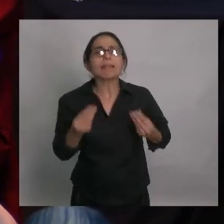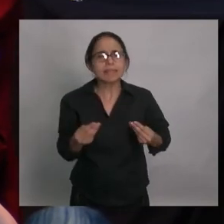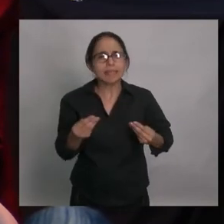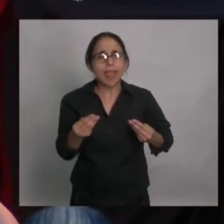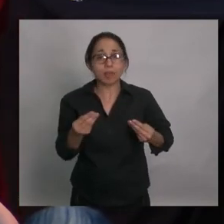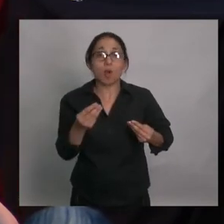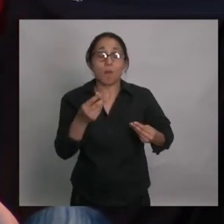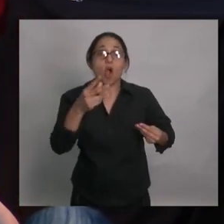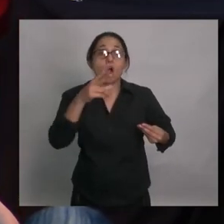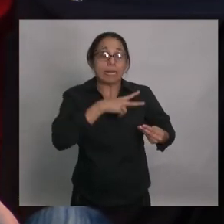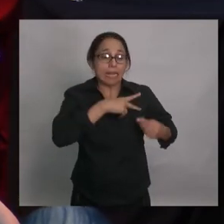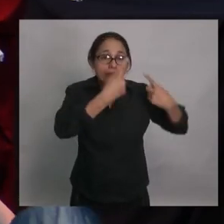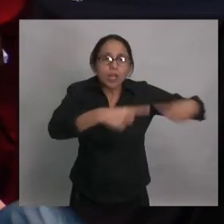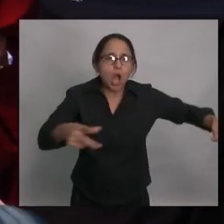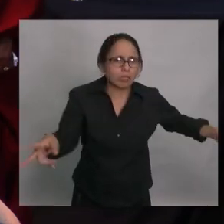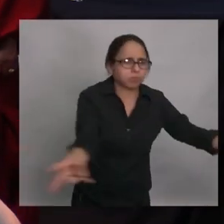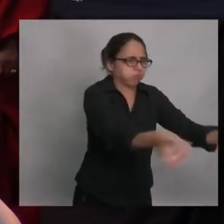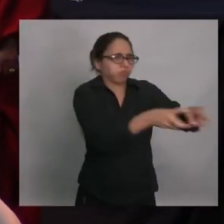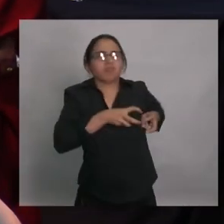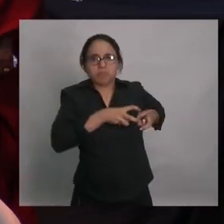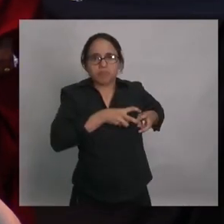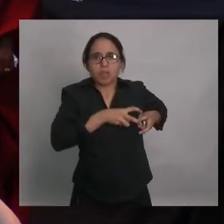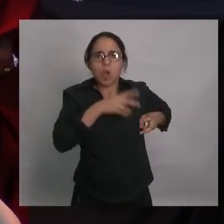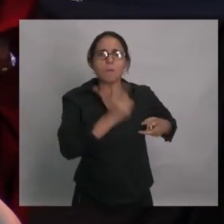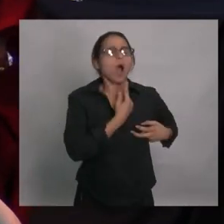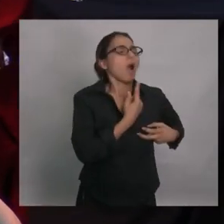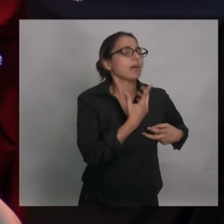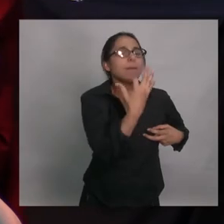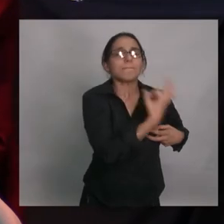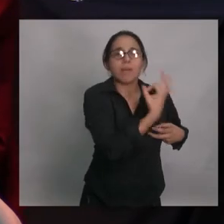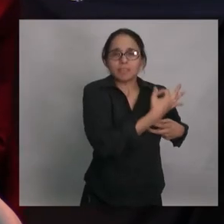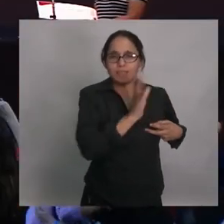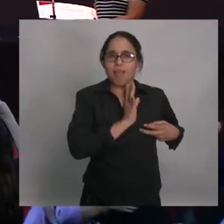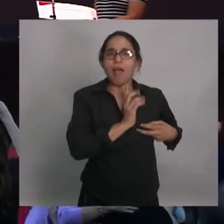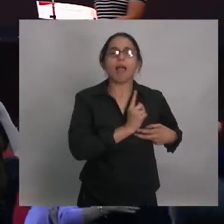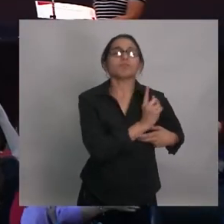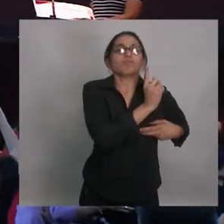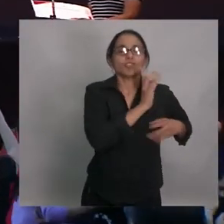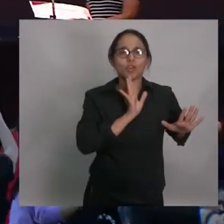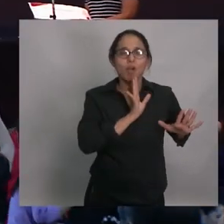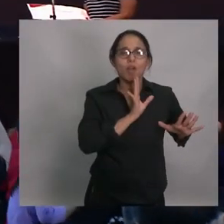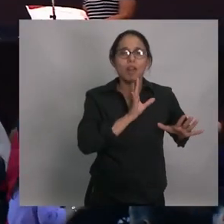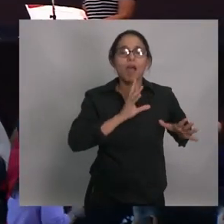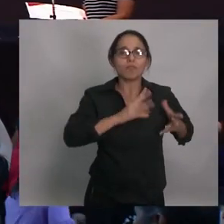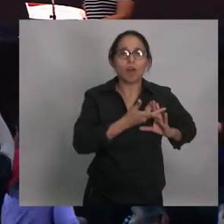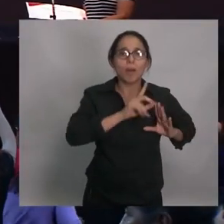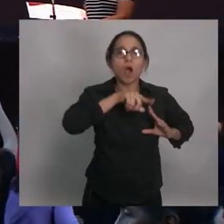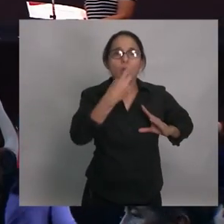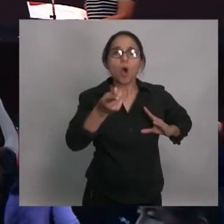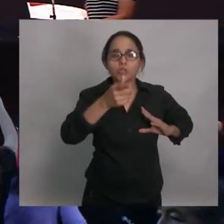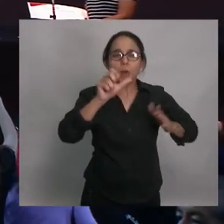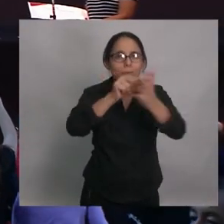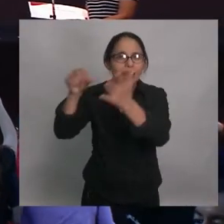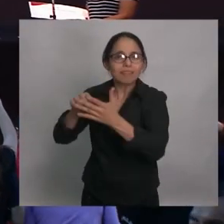concentración de la riqueza de producción de privilegios de captura del estado de la democracia en nuestros países ha sido